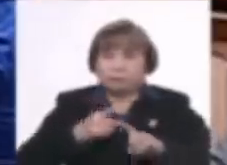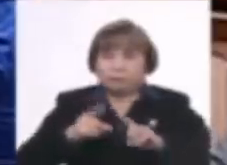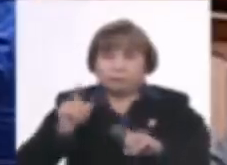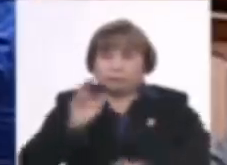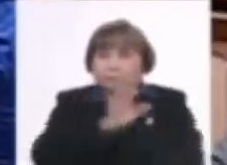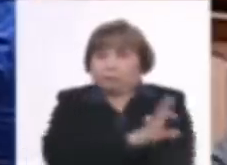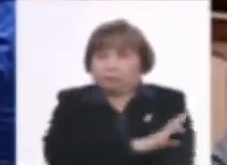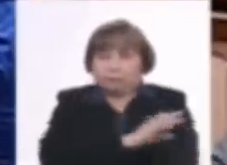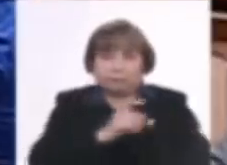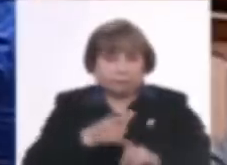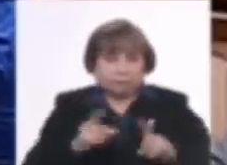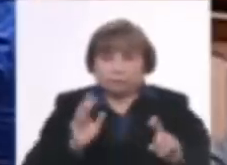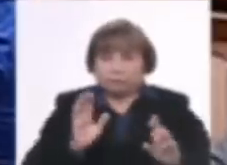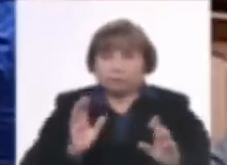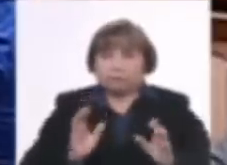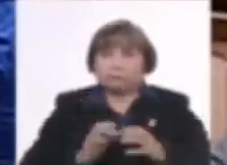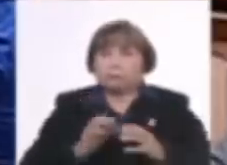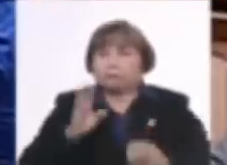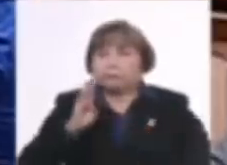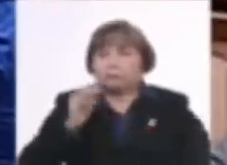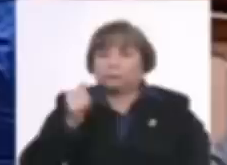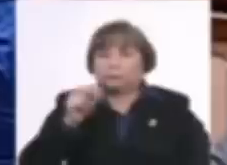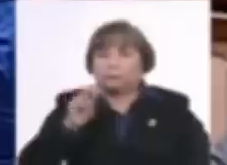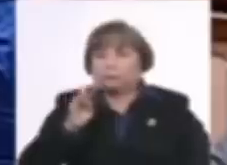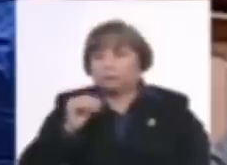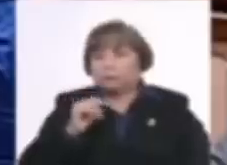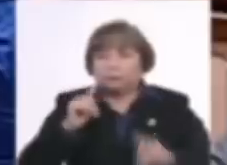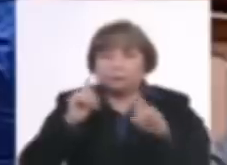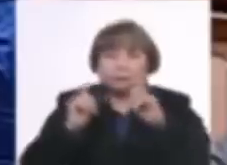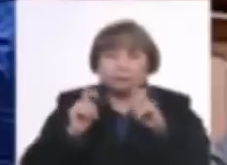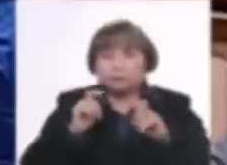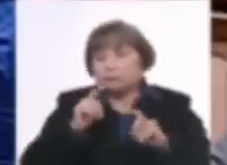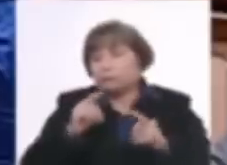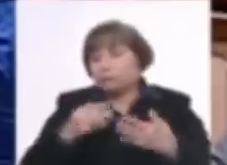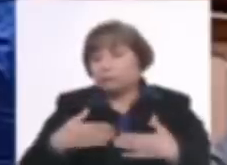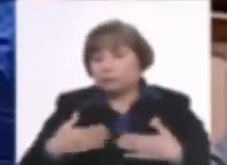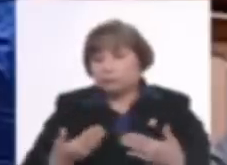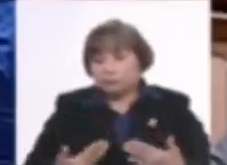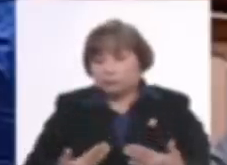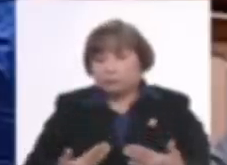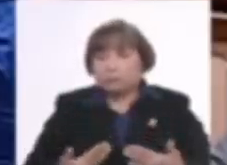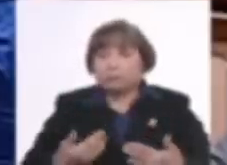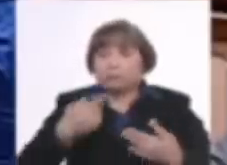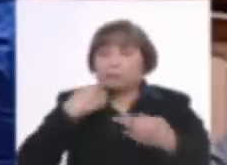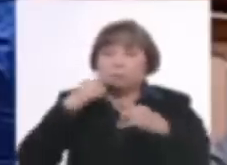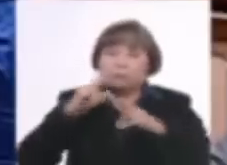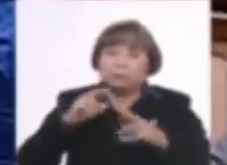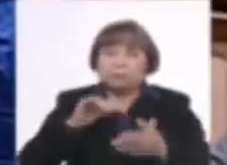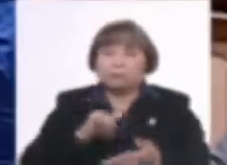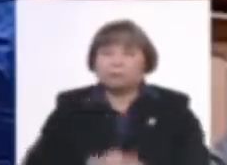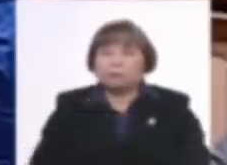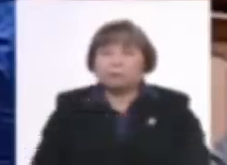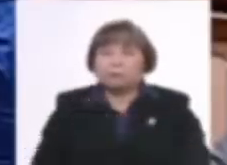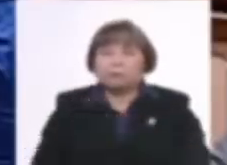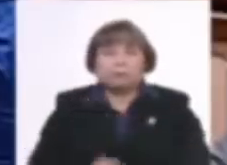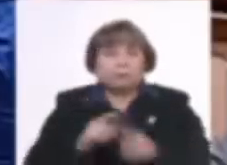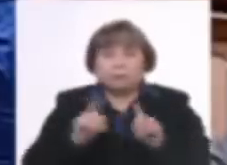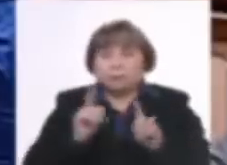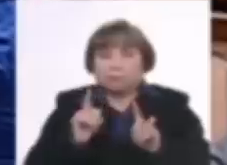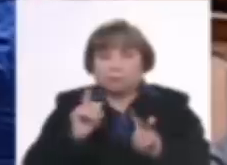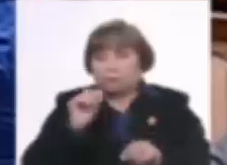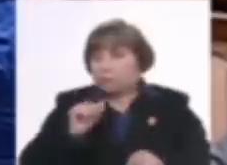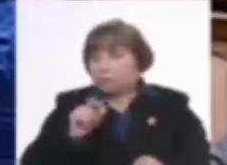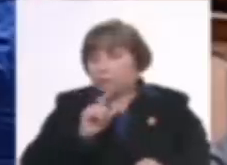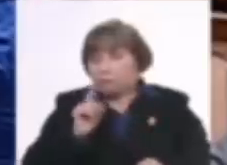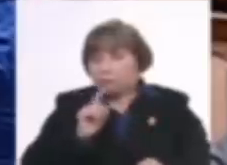de fiscalía. La congresista Barragán está haciendo la pregunta, usted debería responder, pero si es